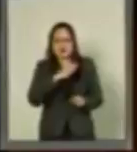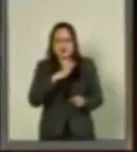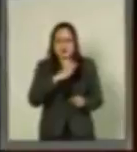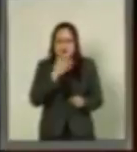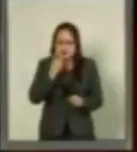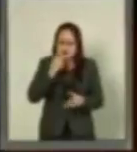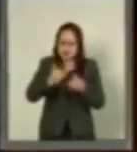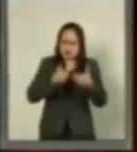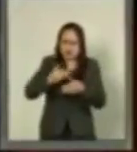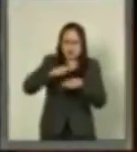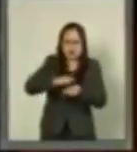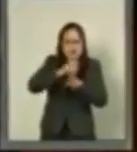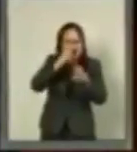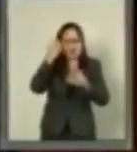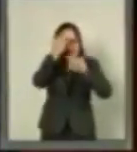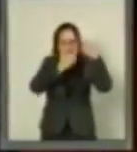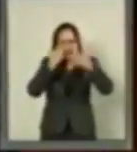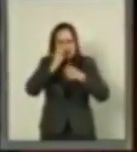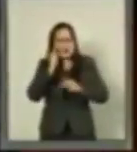me refiero a los controles de confianza,